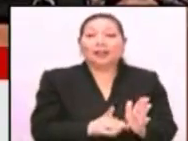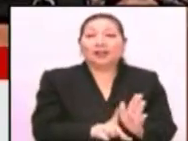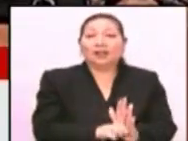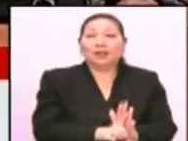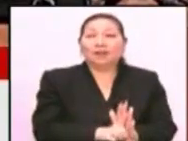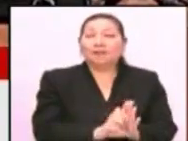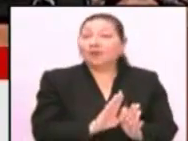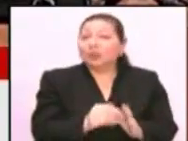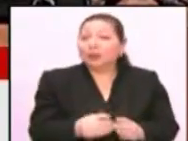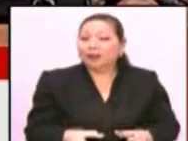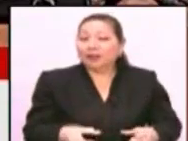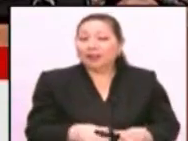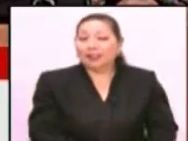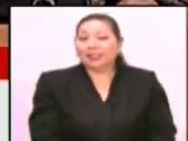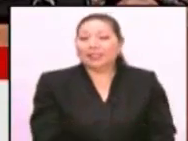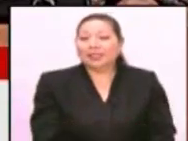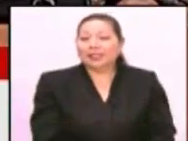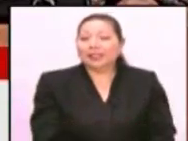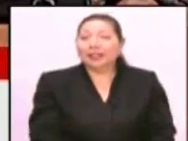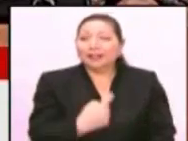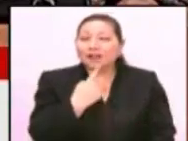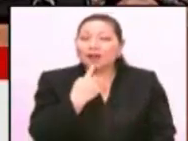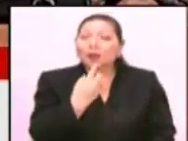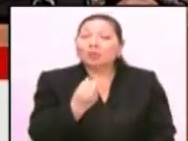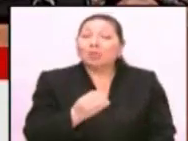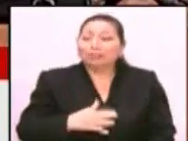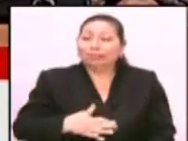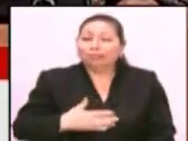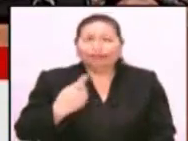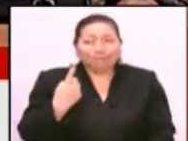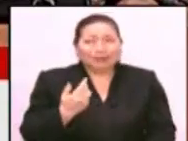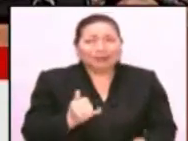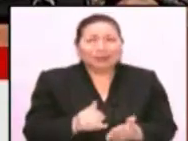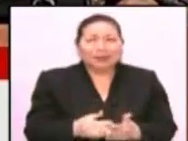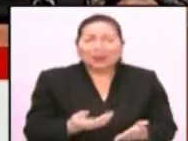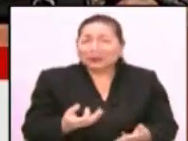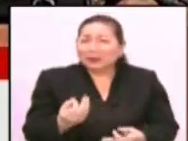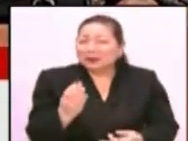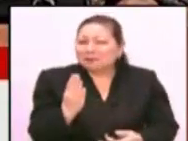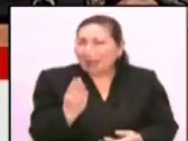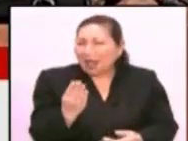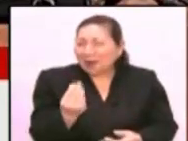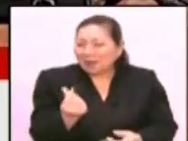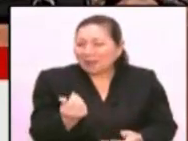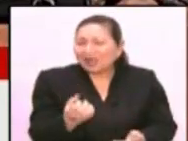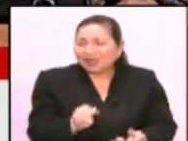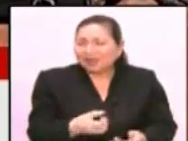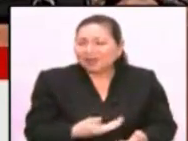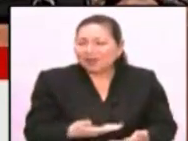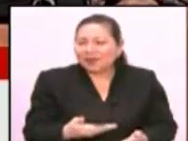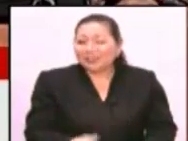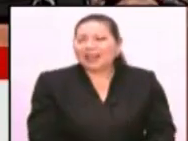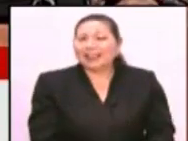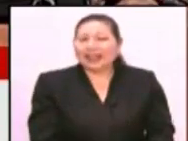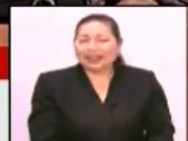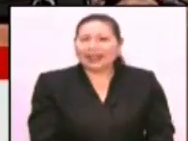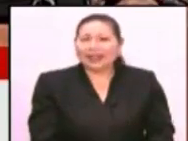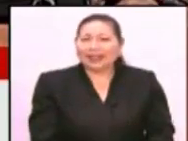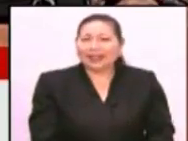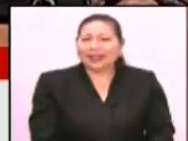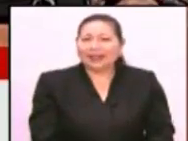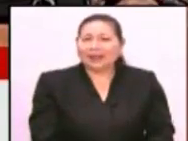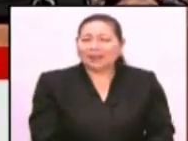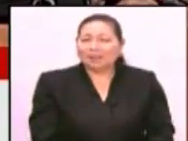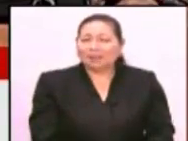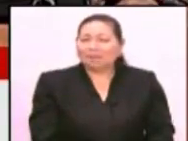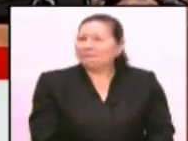legislativo, tuvimos a todo el comité diciéndonos cómo era posible que pensemos en abrirle cuentas a los internos y si íbamos a ver el flujo de las extorsiones